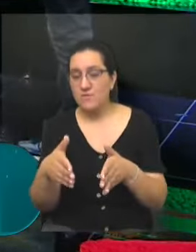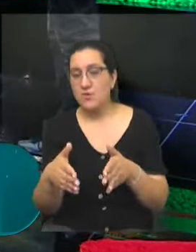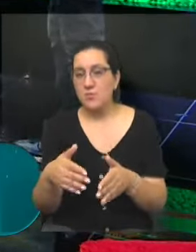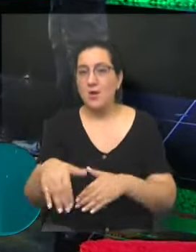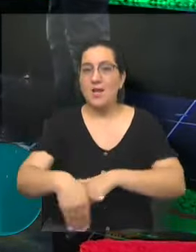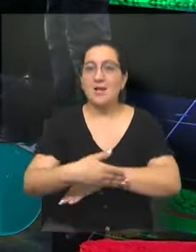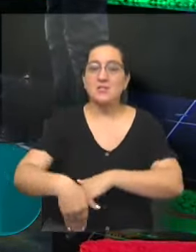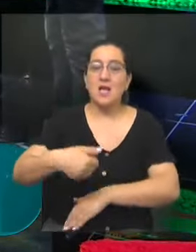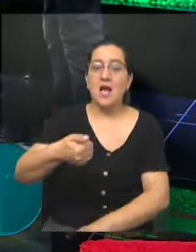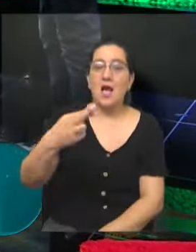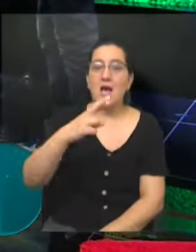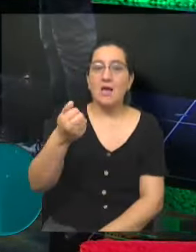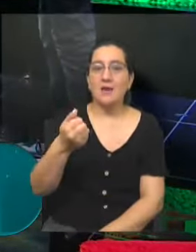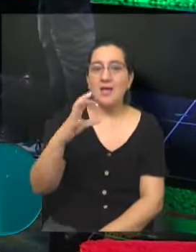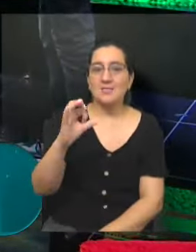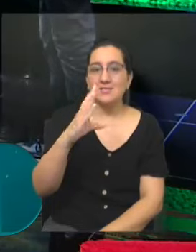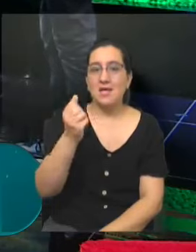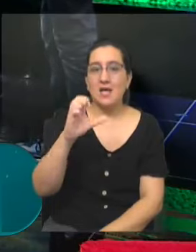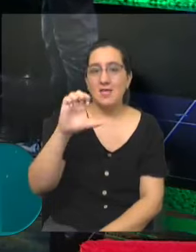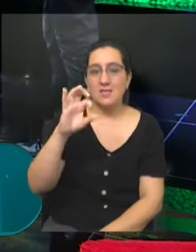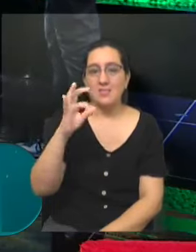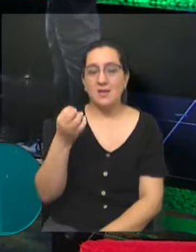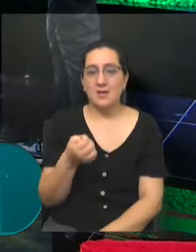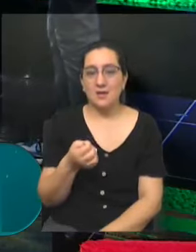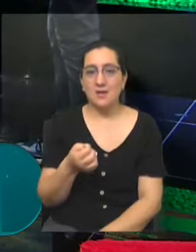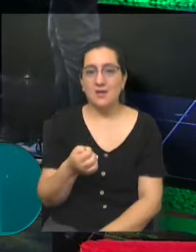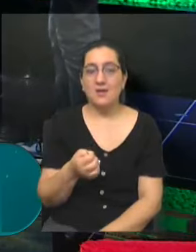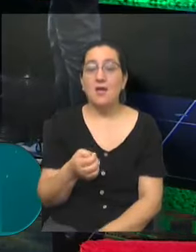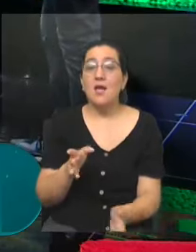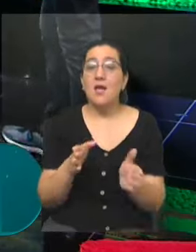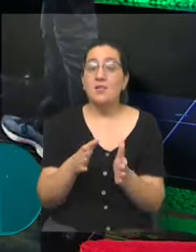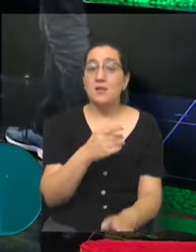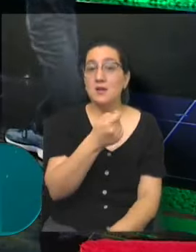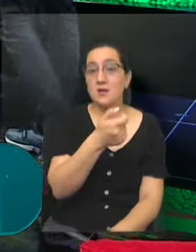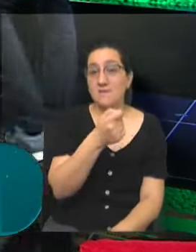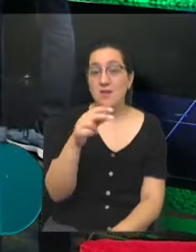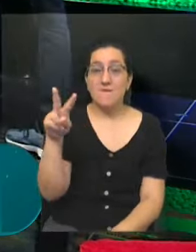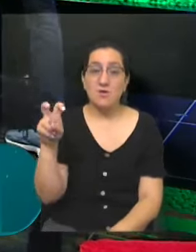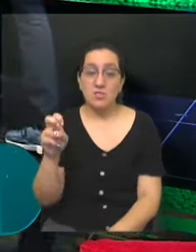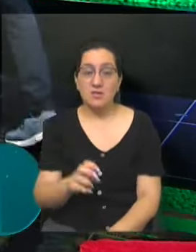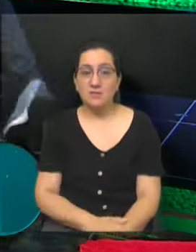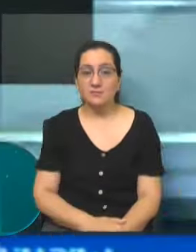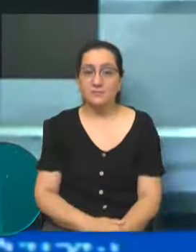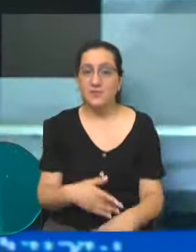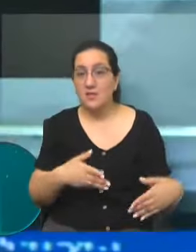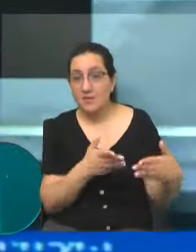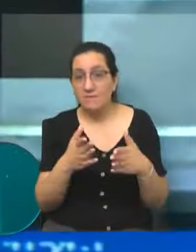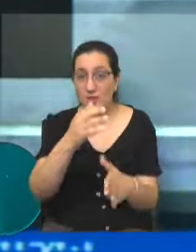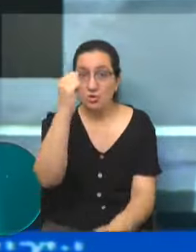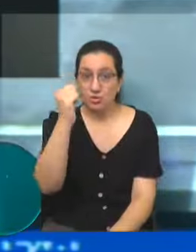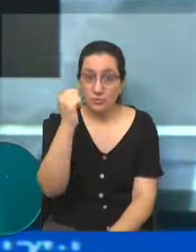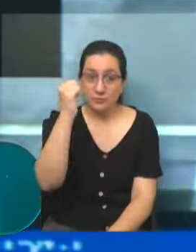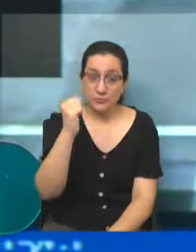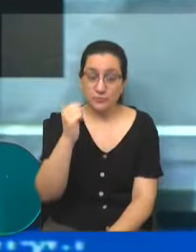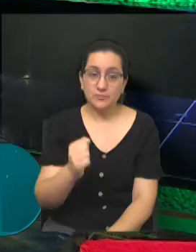calle Arrascaeta, que está cortada entre River y Verdi. Ya lo hemos visto a este. Que hace que desvíen las líneas de transporte.